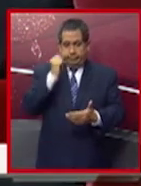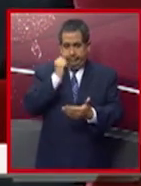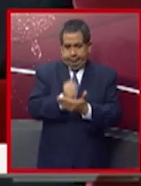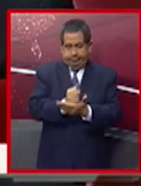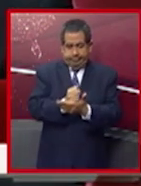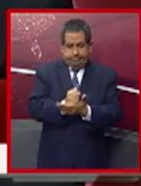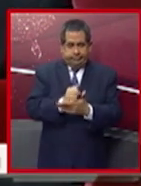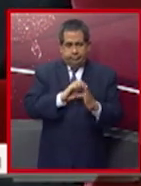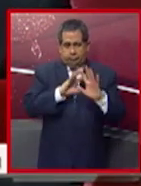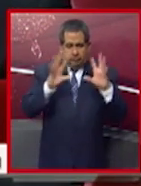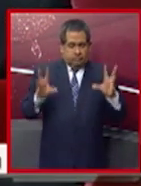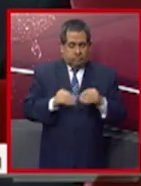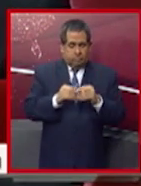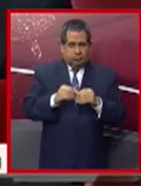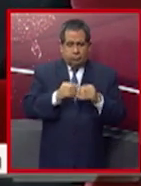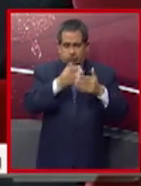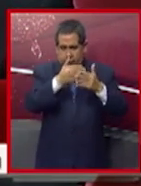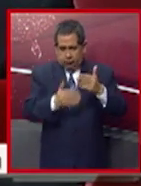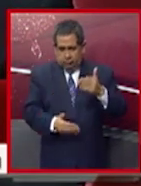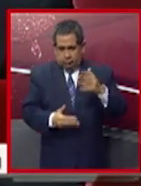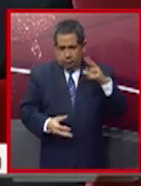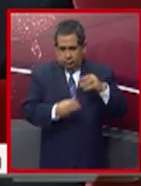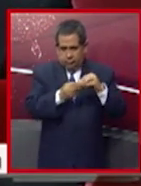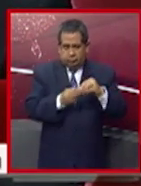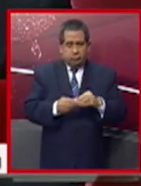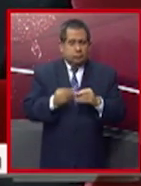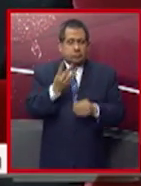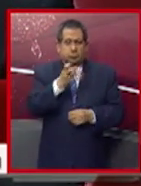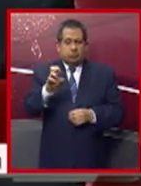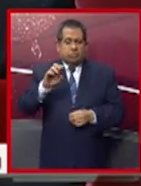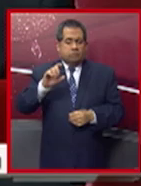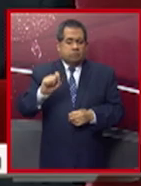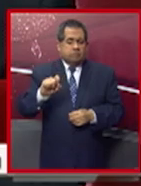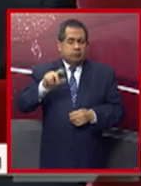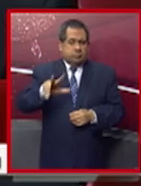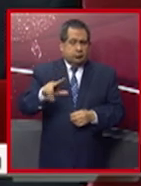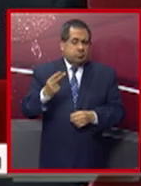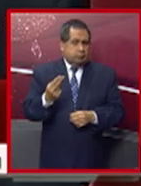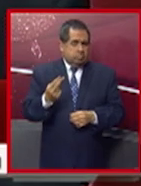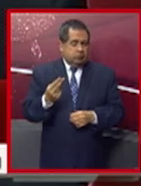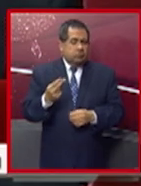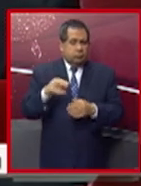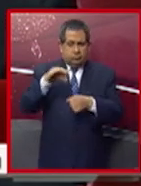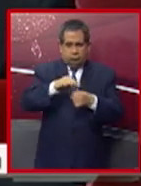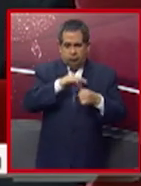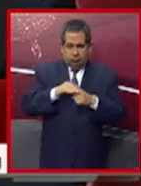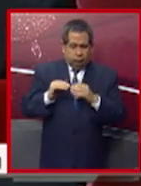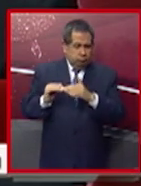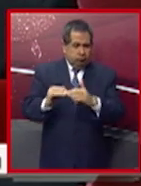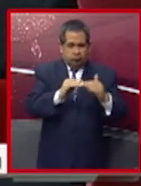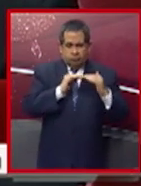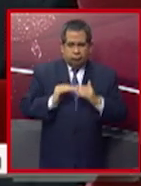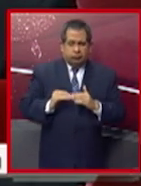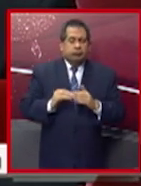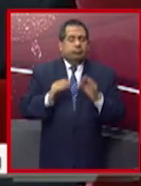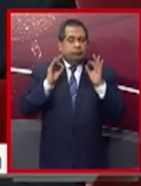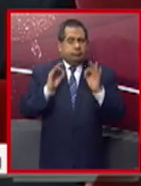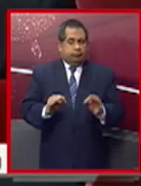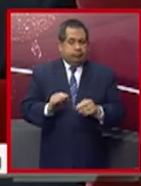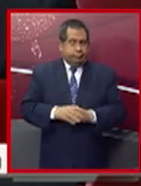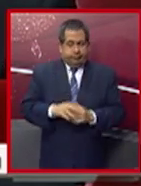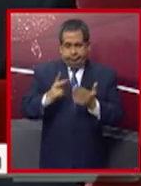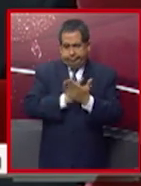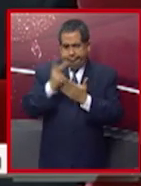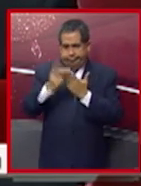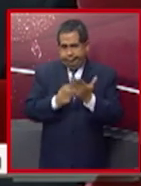Aprobado en lo general y en lo particular por 425 votos, unanimidad de los presentes, el